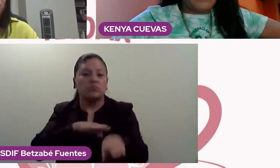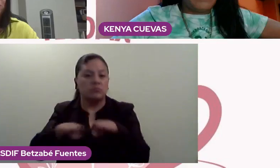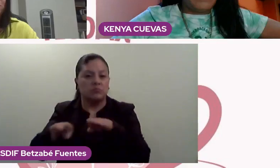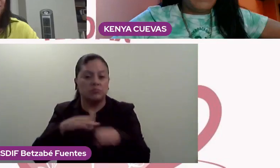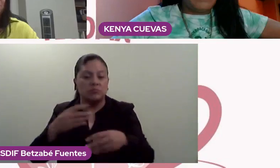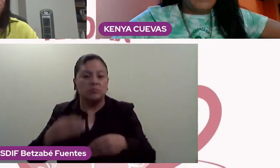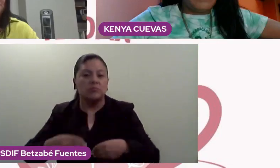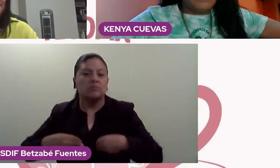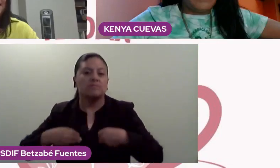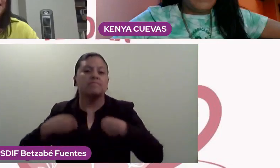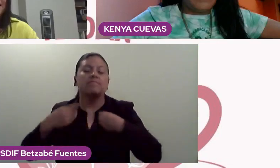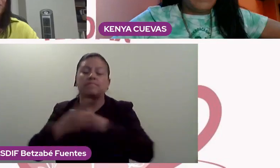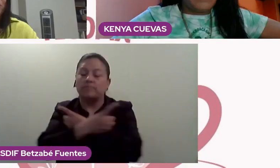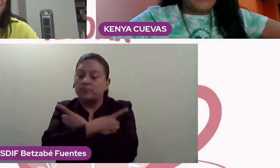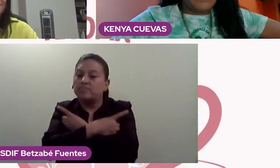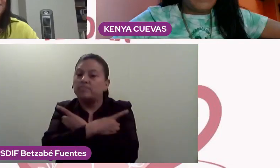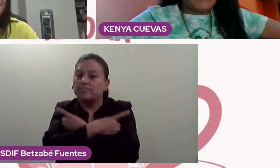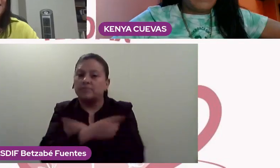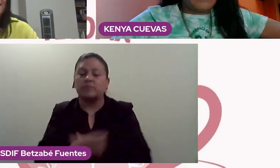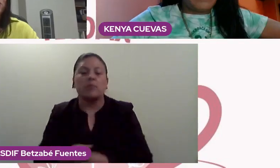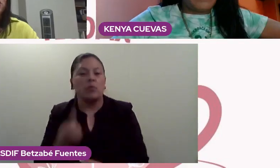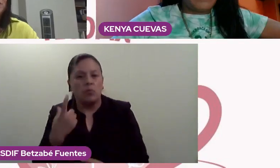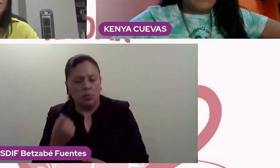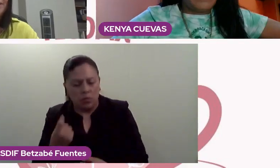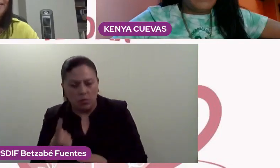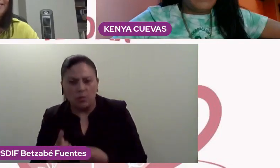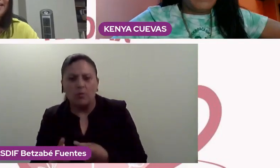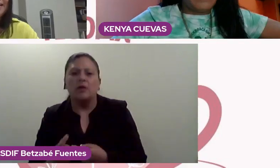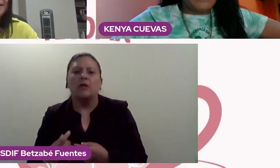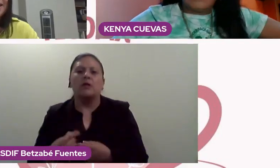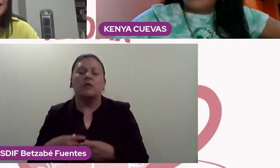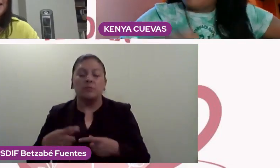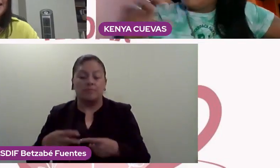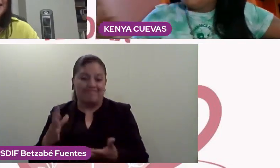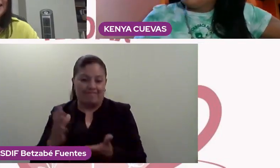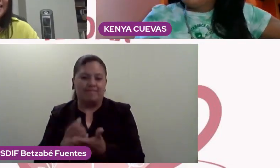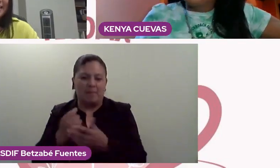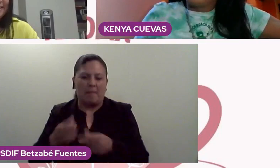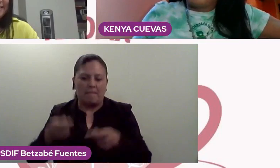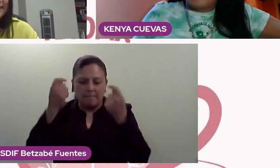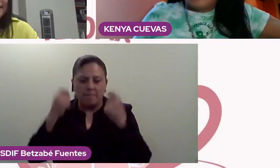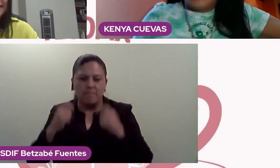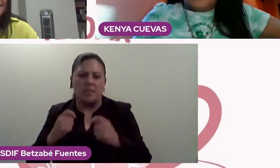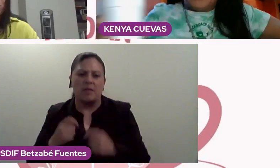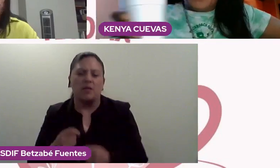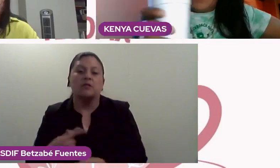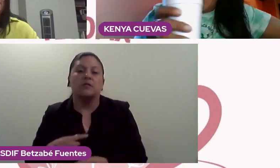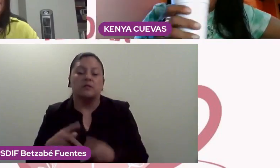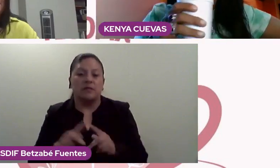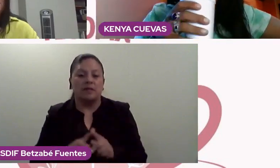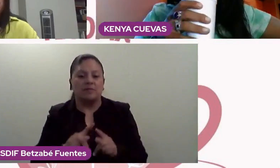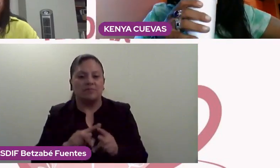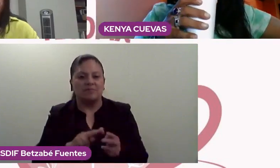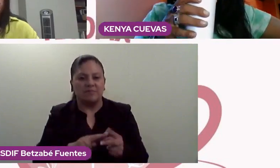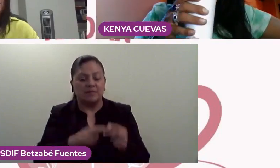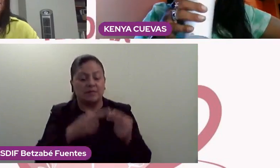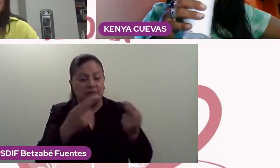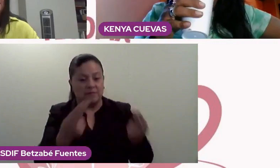Algunos reconocimientos y galardones. En 2020, la revista Quién